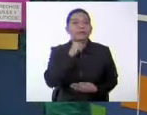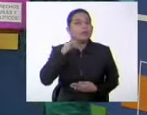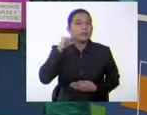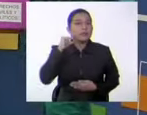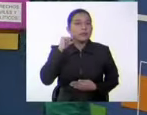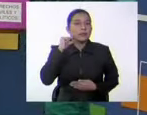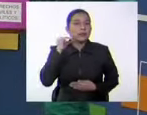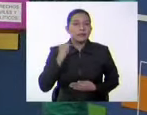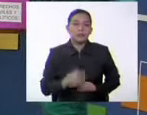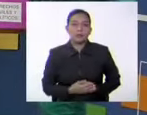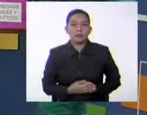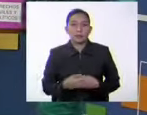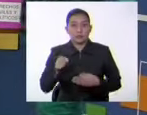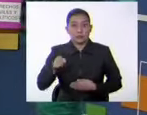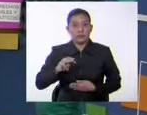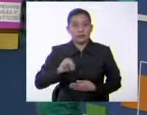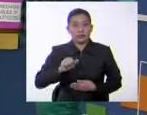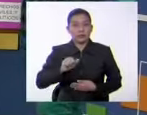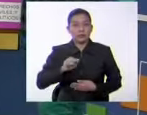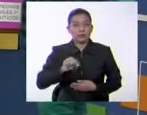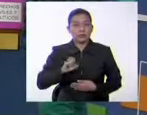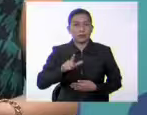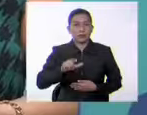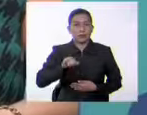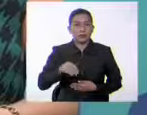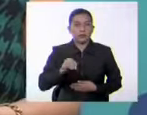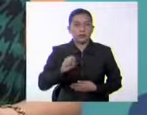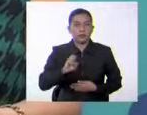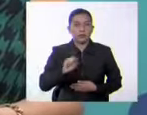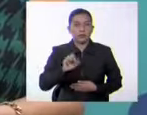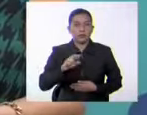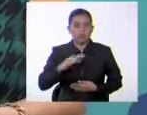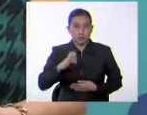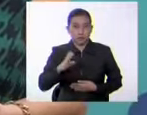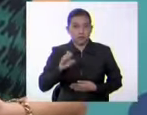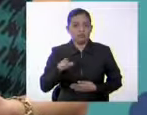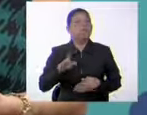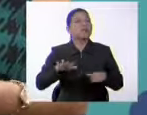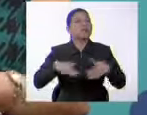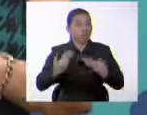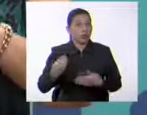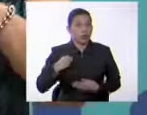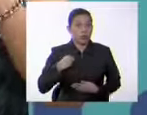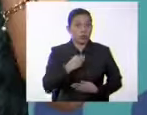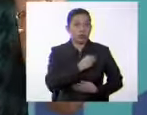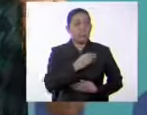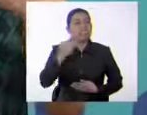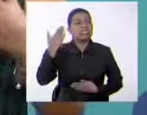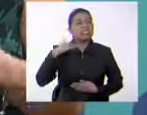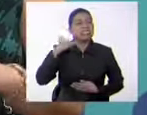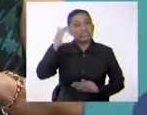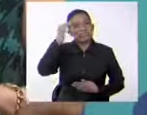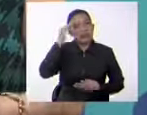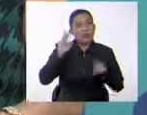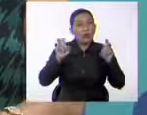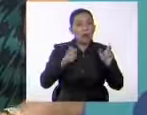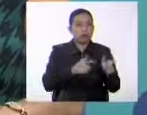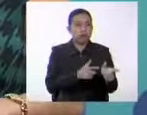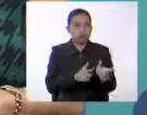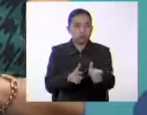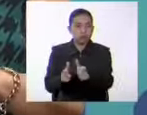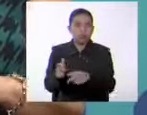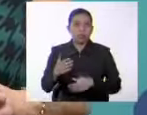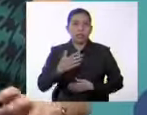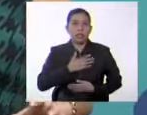Entonces, Manuel José Arce era médico, ¿verdad? Pero también era experto en armas y además era uno de los que tenía 5